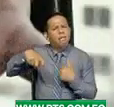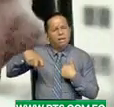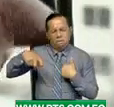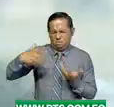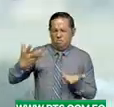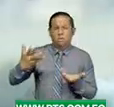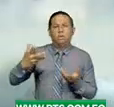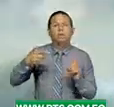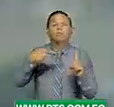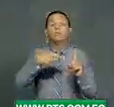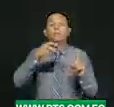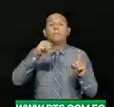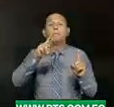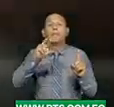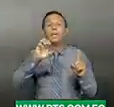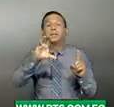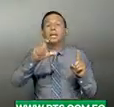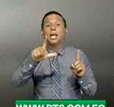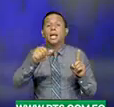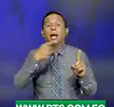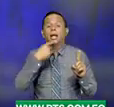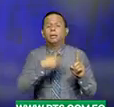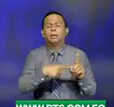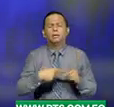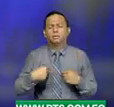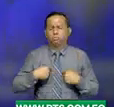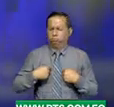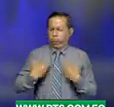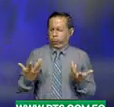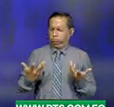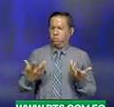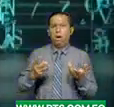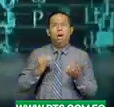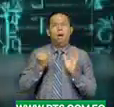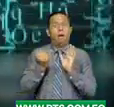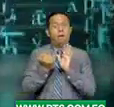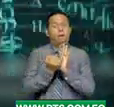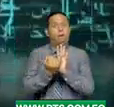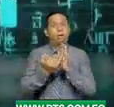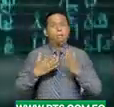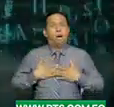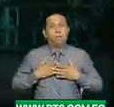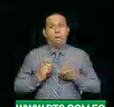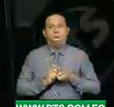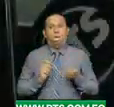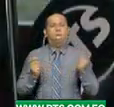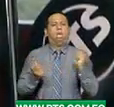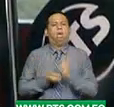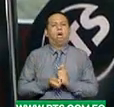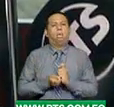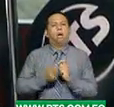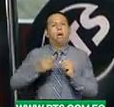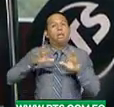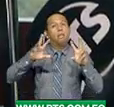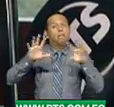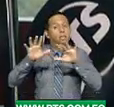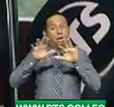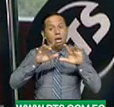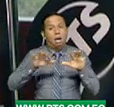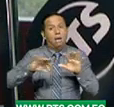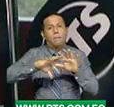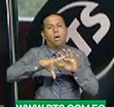día en que Marcela descubrió que había sido víctima de suplantación de identidad y fraude electrónico. Y me indican que alguien